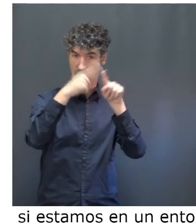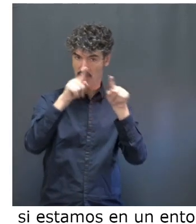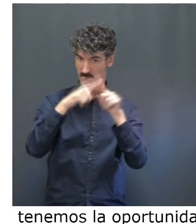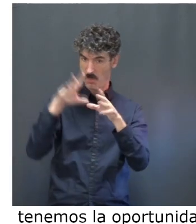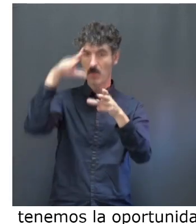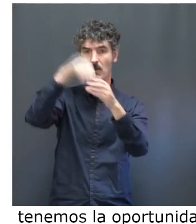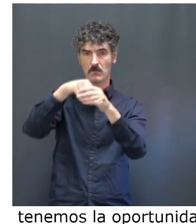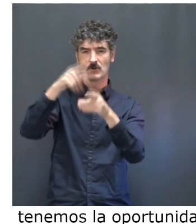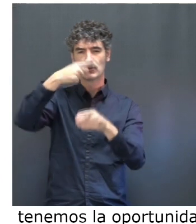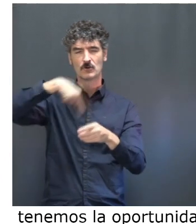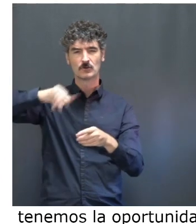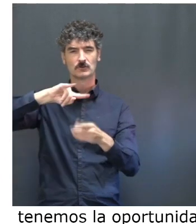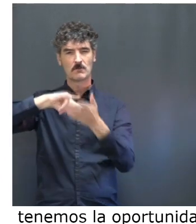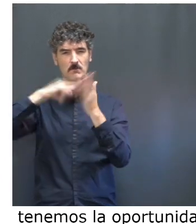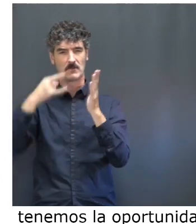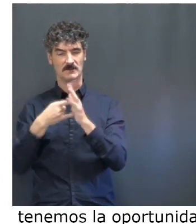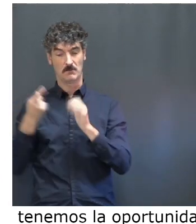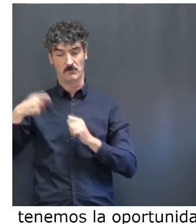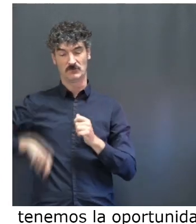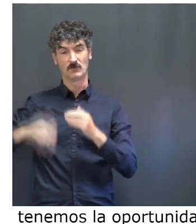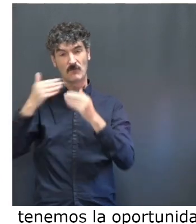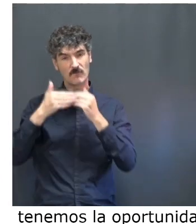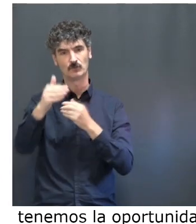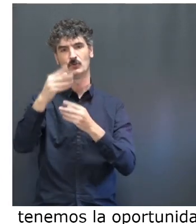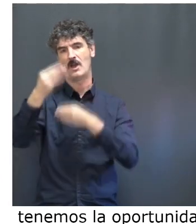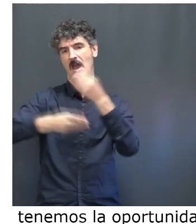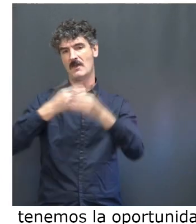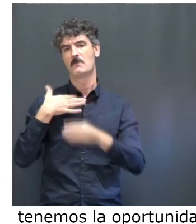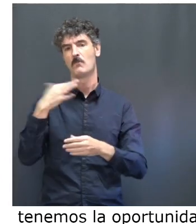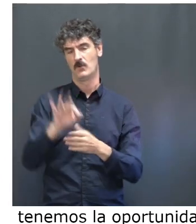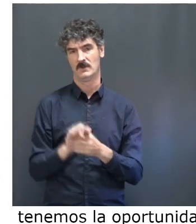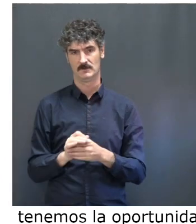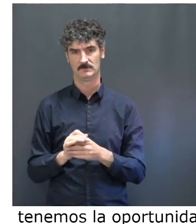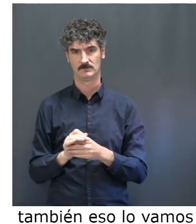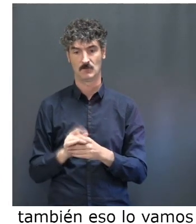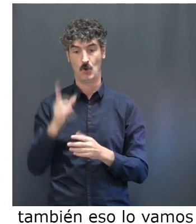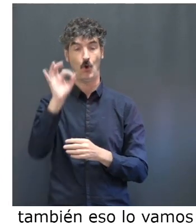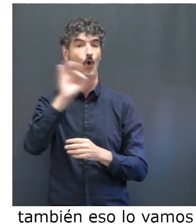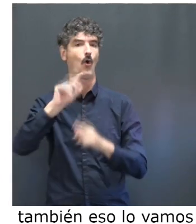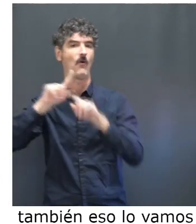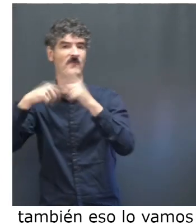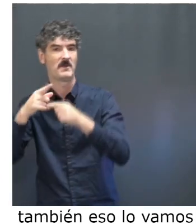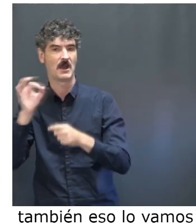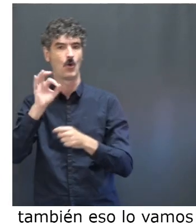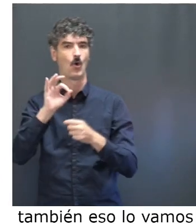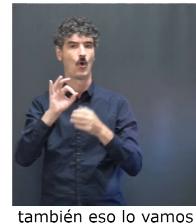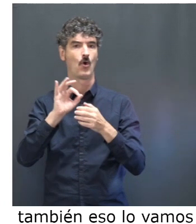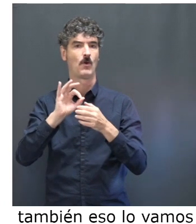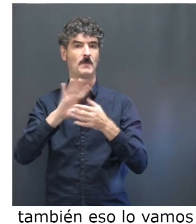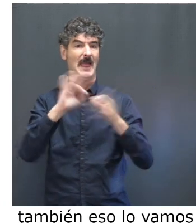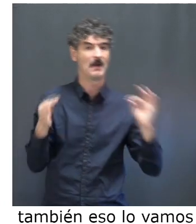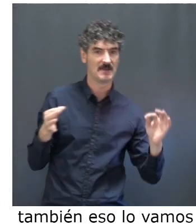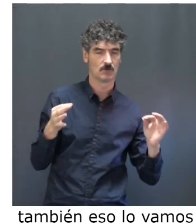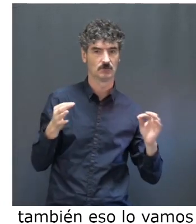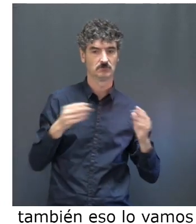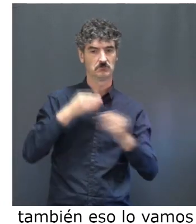a plantear como profesionales el día de mañana, ¿no? o como familiares o como amigos, ¿no? Y yo